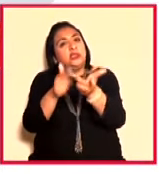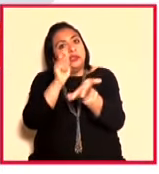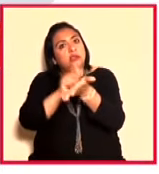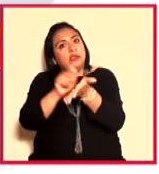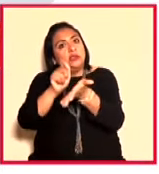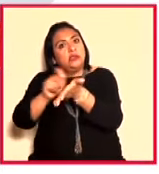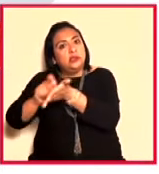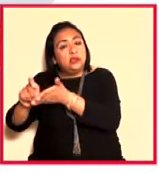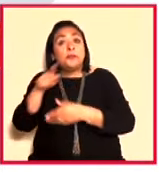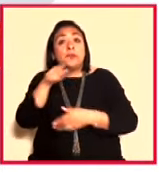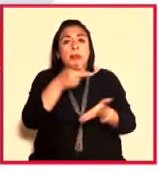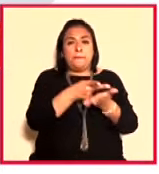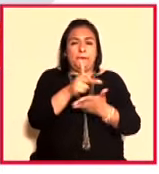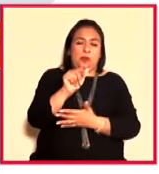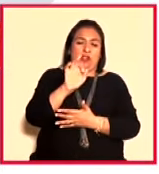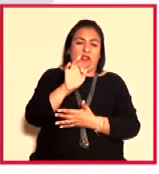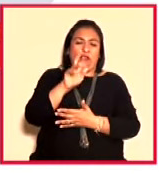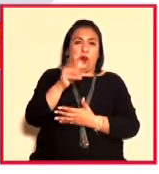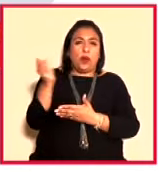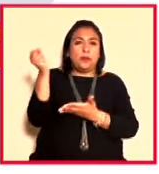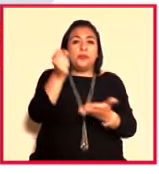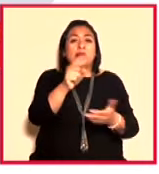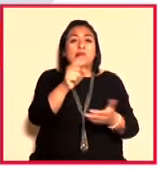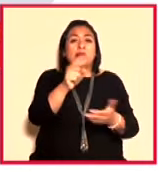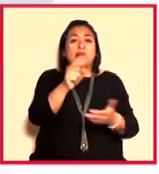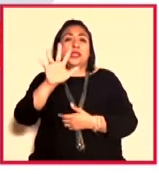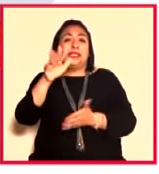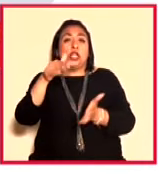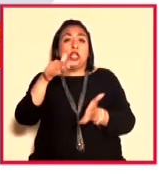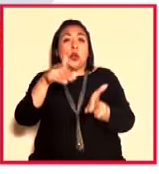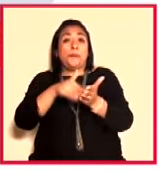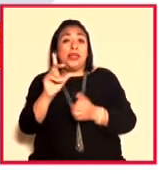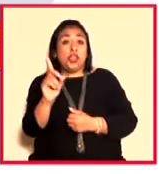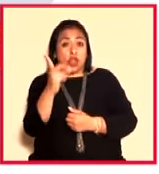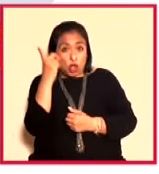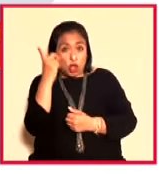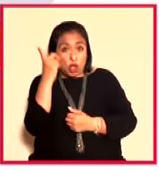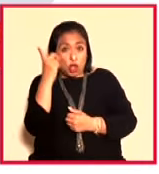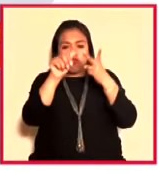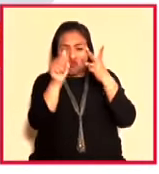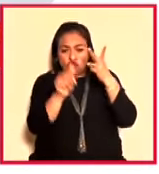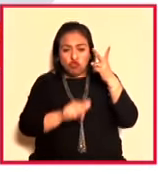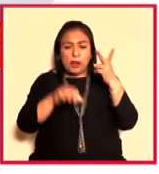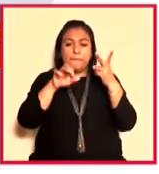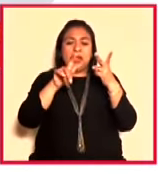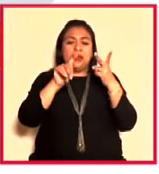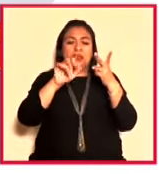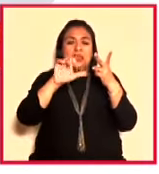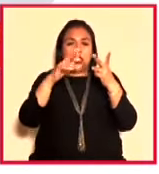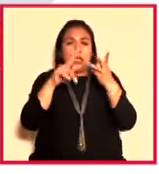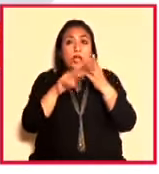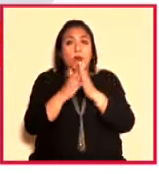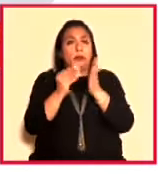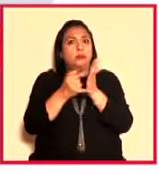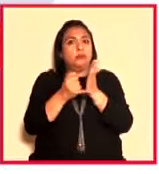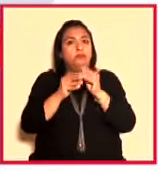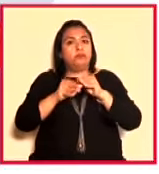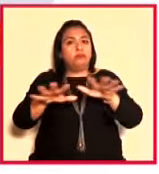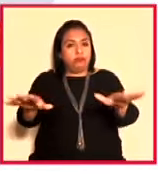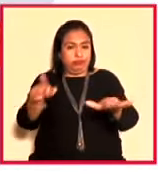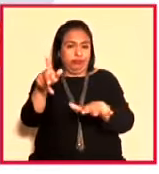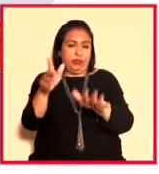El premio Alfaguara está dotado con $175,000, una escultura de Martín Chirino y la publicación simultánea de esta